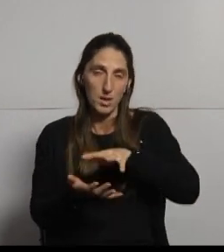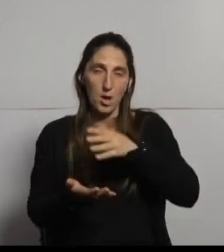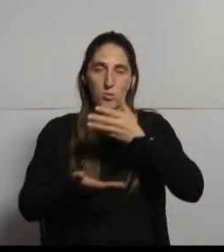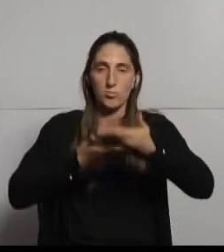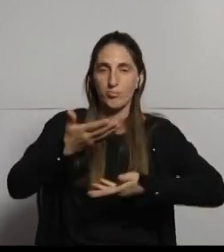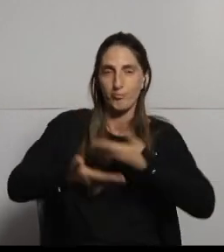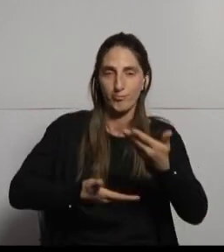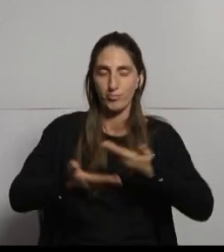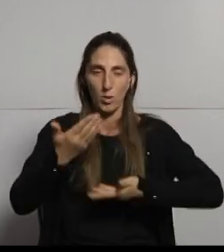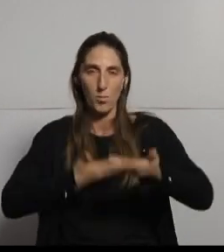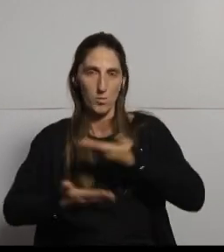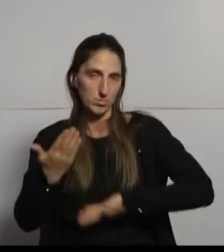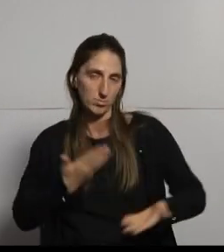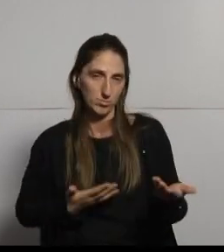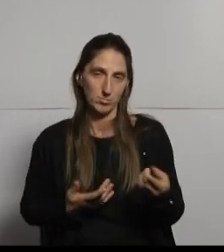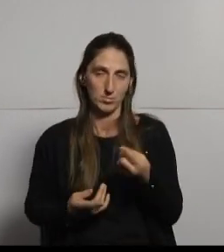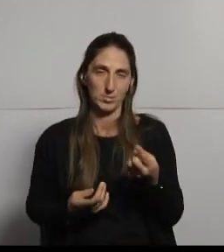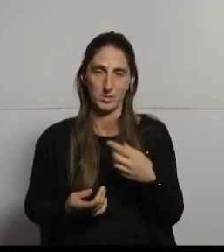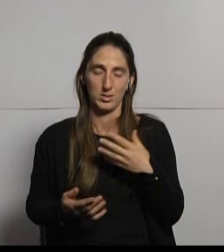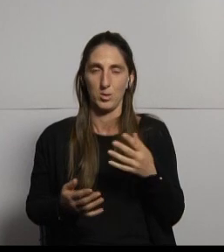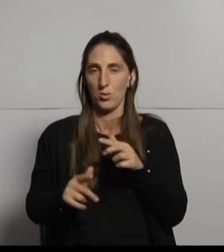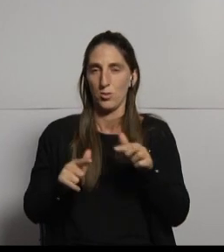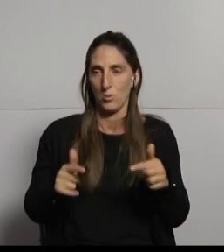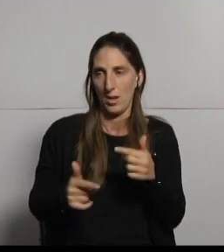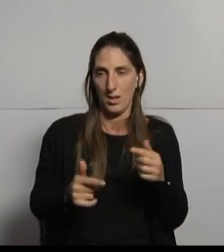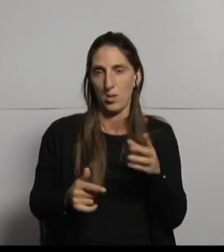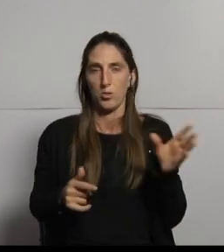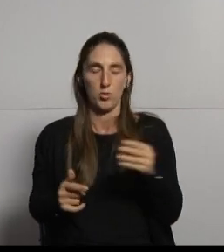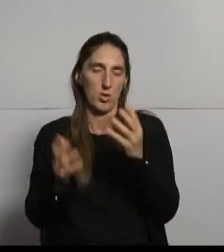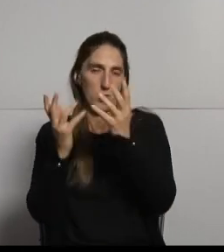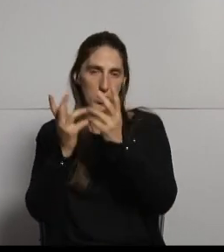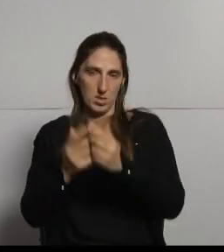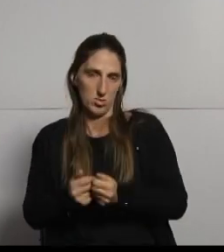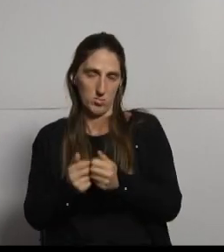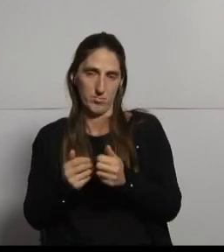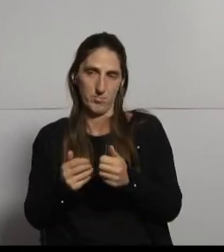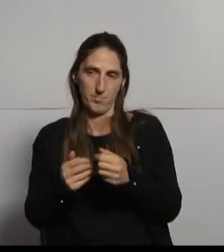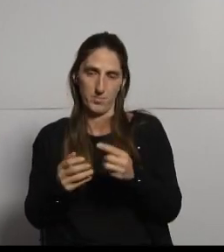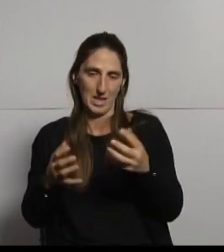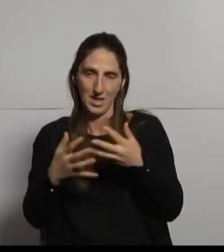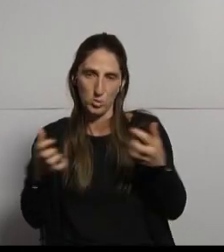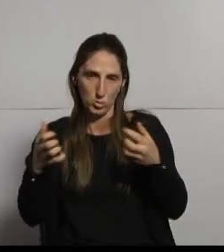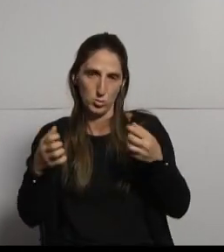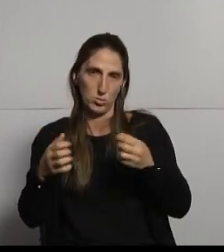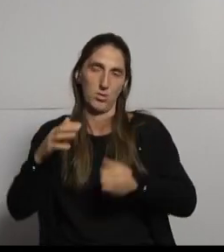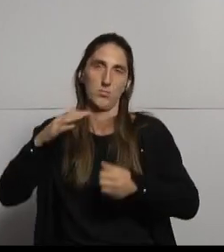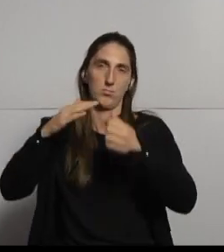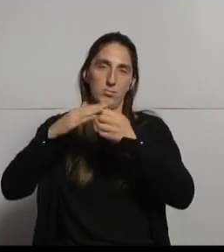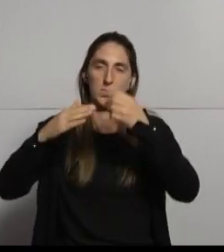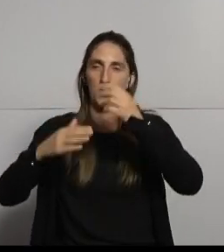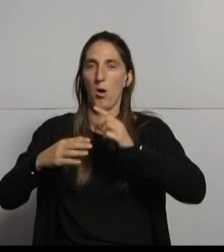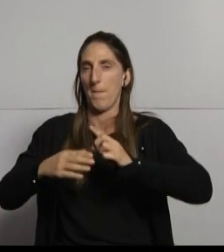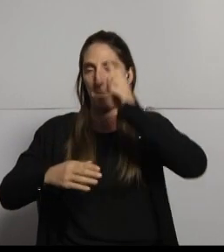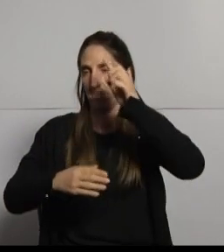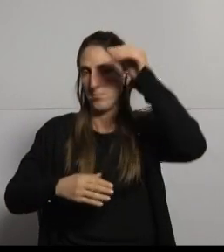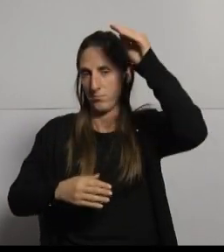Es decir, trascienden esas estructuras invisibles que tienen todas las organizaciones, porque la estructura es jerárquica y es así